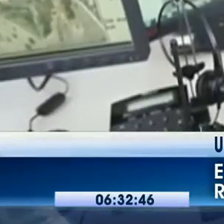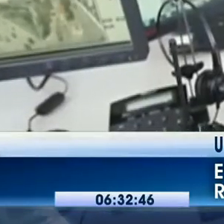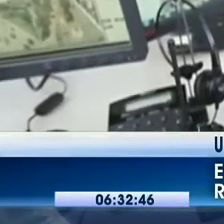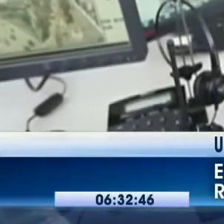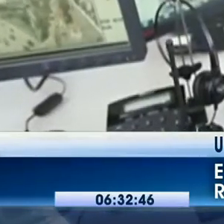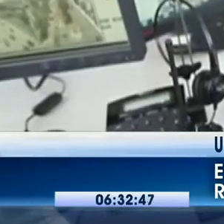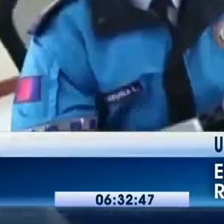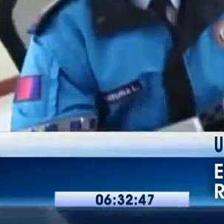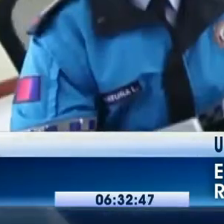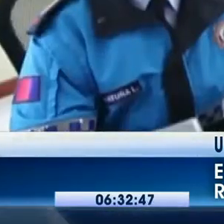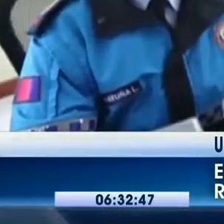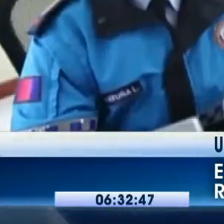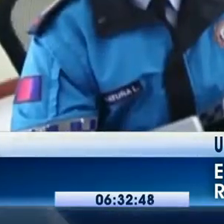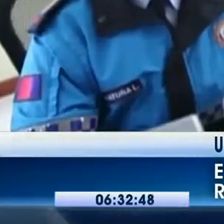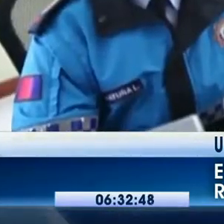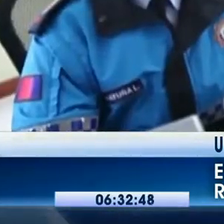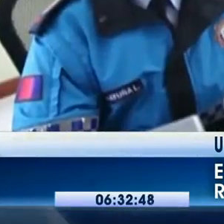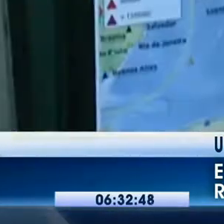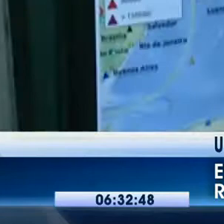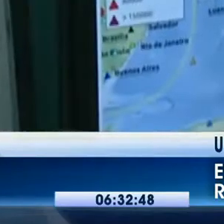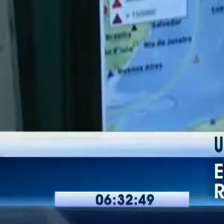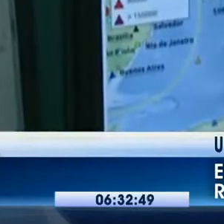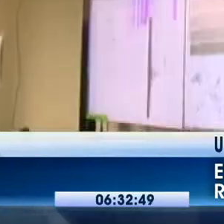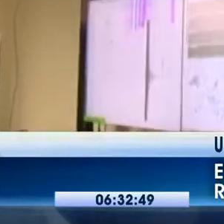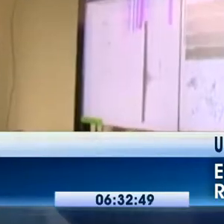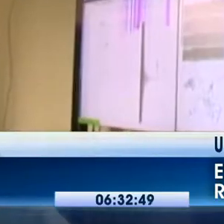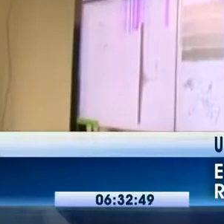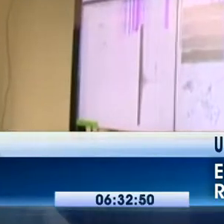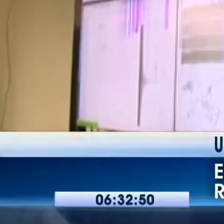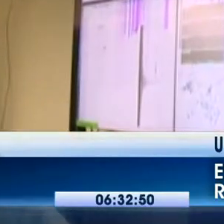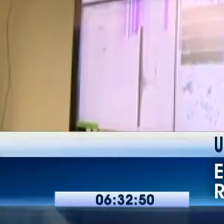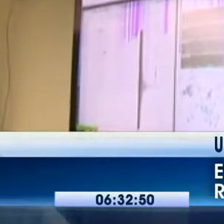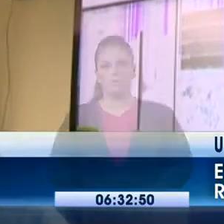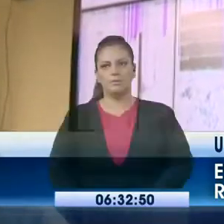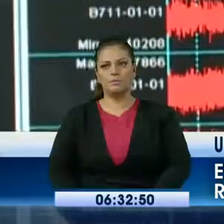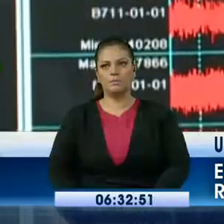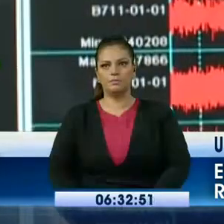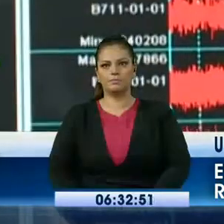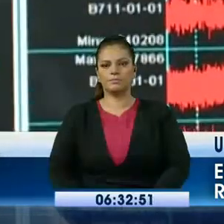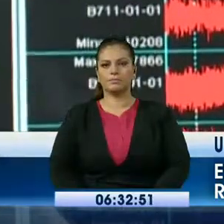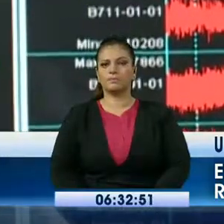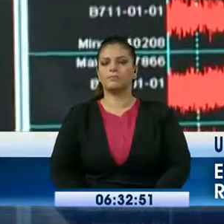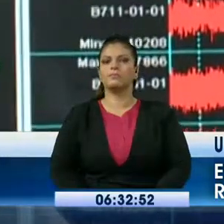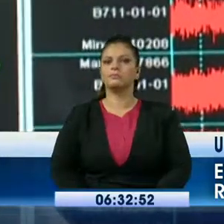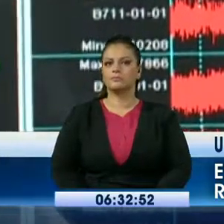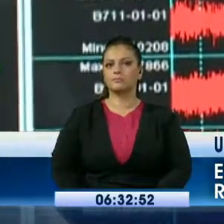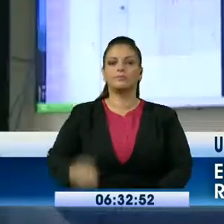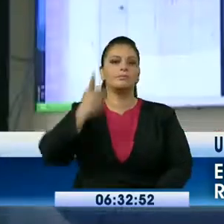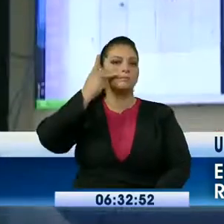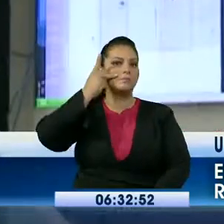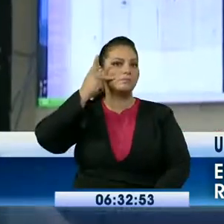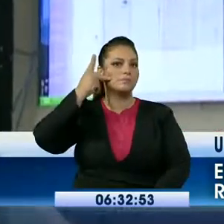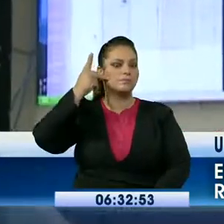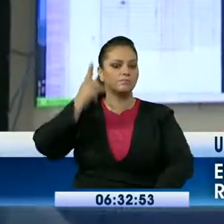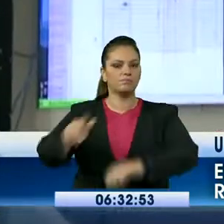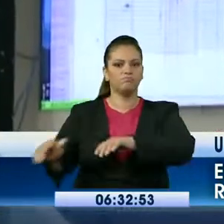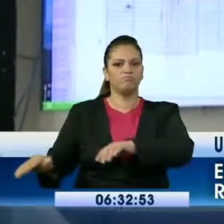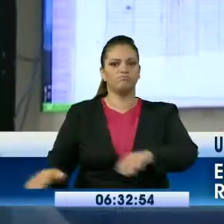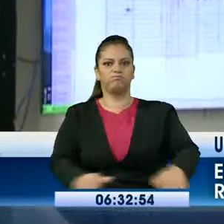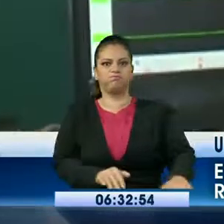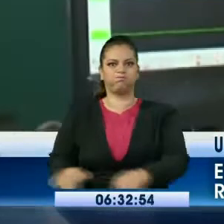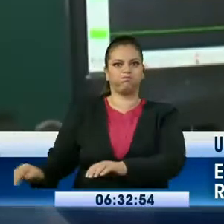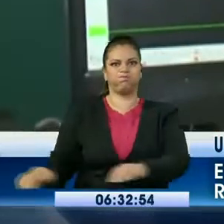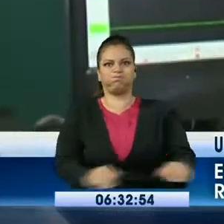una réplica que remeció la zona con una magnitud de 3.6 grados. De acuerdo a los reportes,